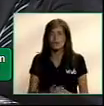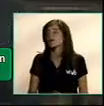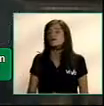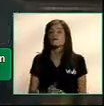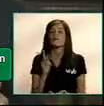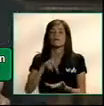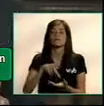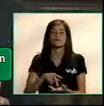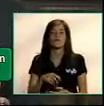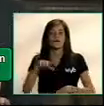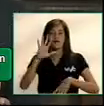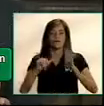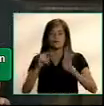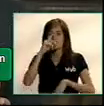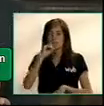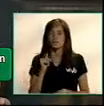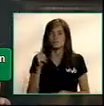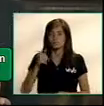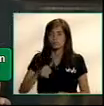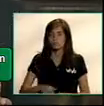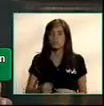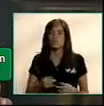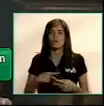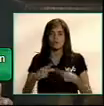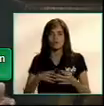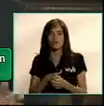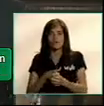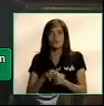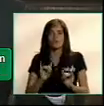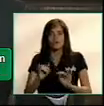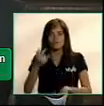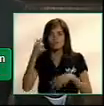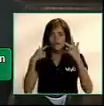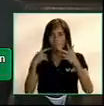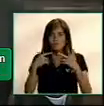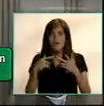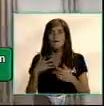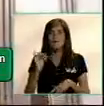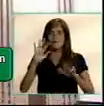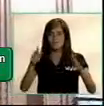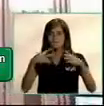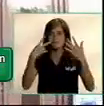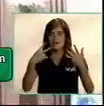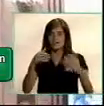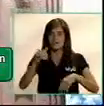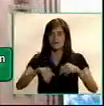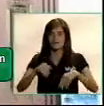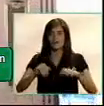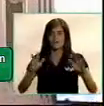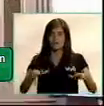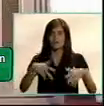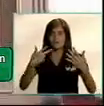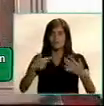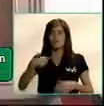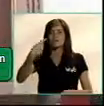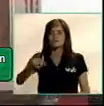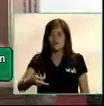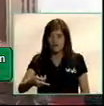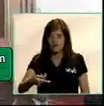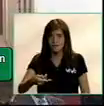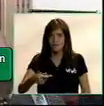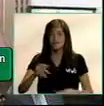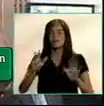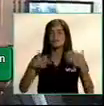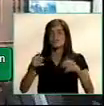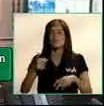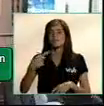En 14 años del proceso dirigido por él, tuvimos 17 elecciones, 18 mañana. Mañana, en